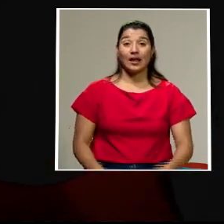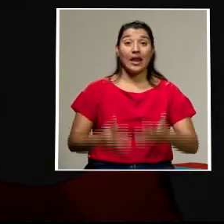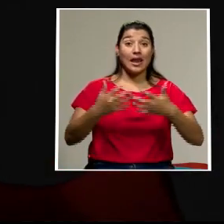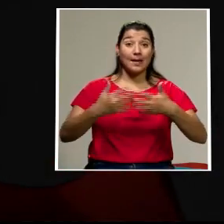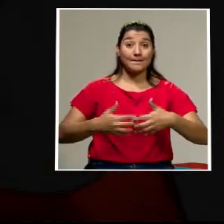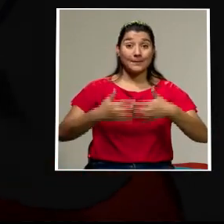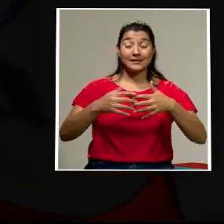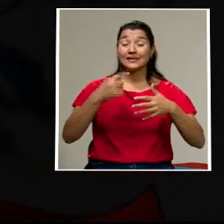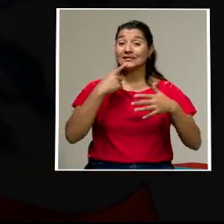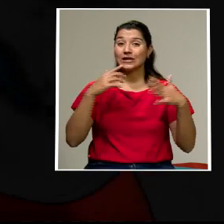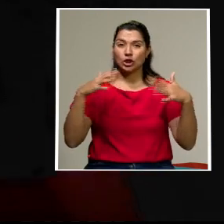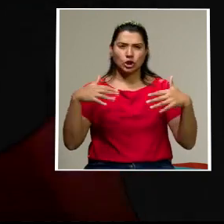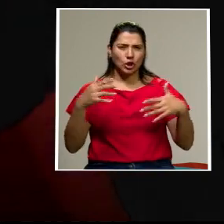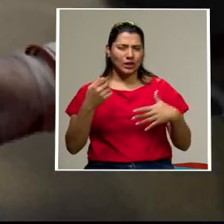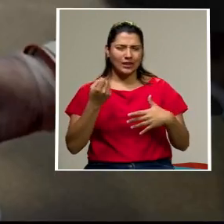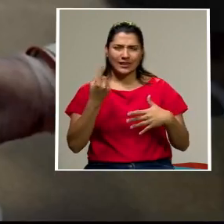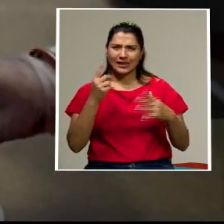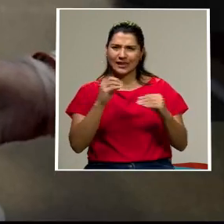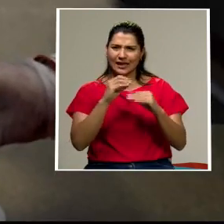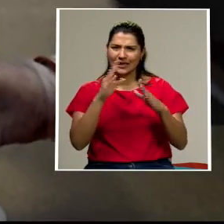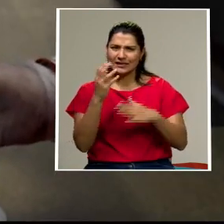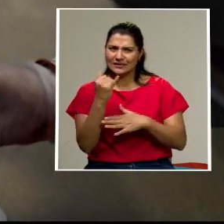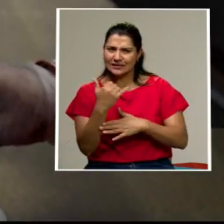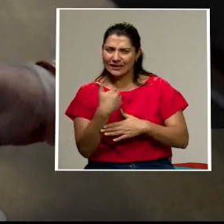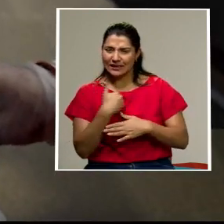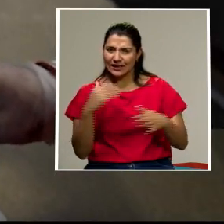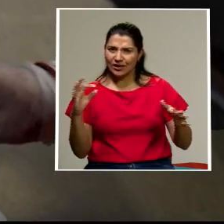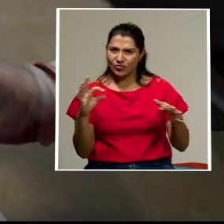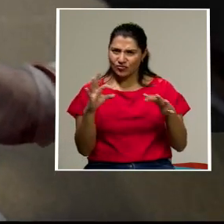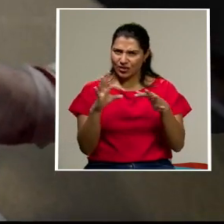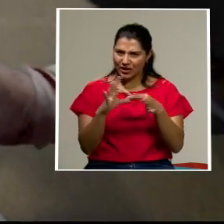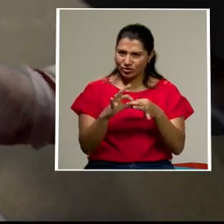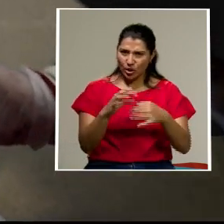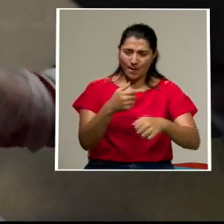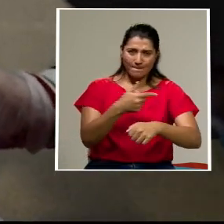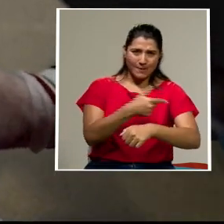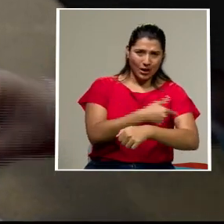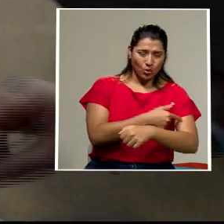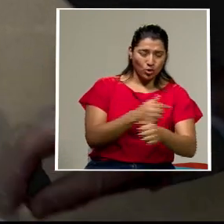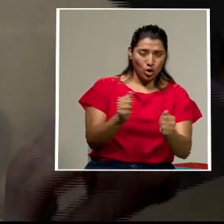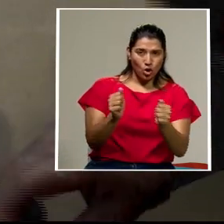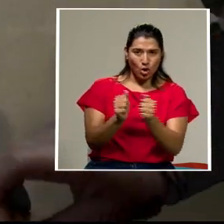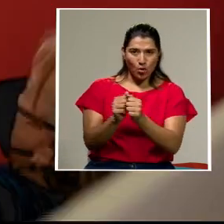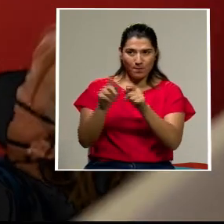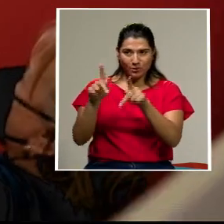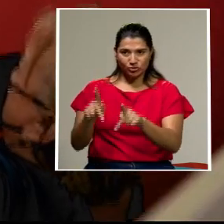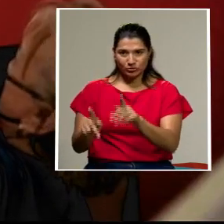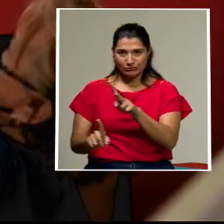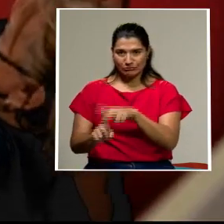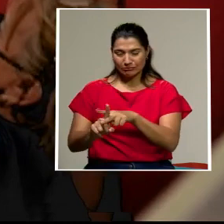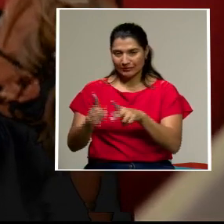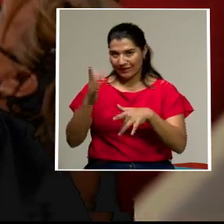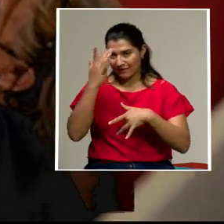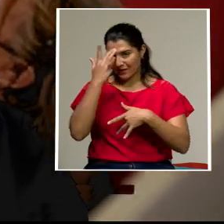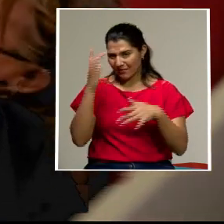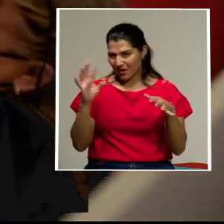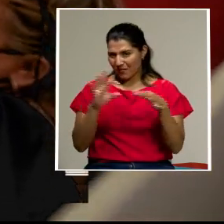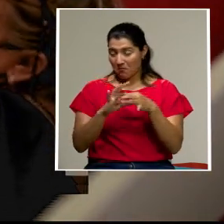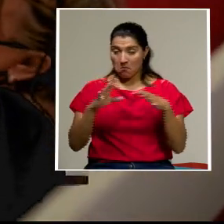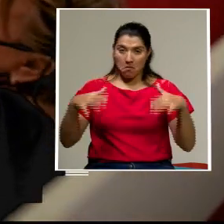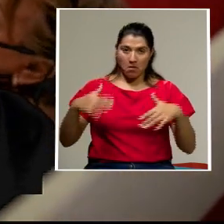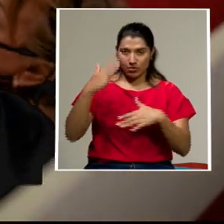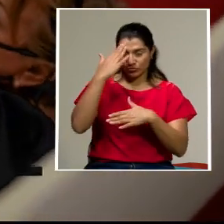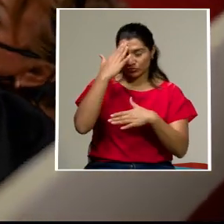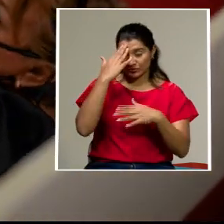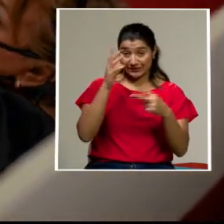indicó que todavía no está claro si hay una asociación causal entre las vacunas y los casos reportados. Las dosis de Johnson & Johnson